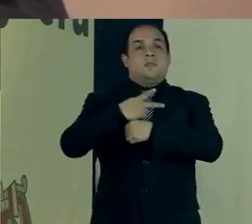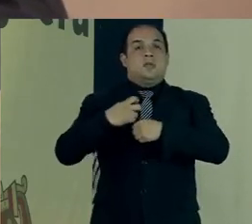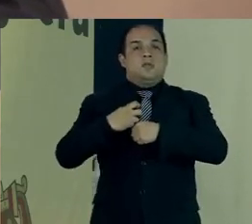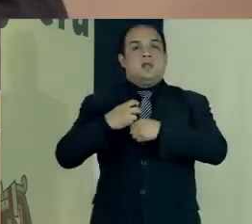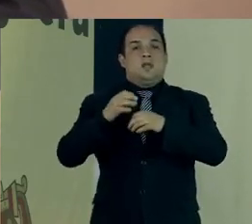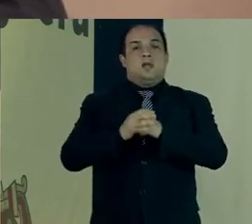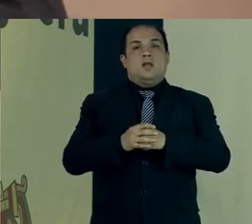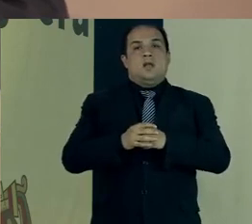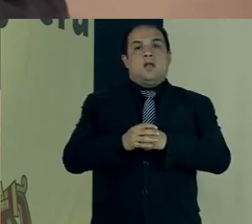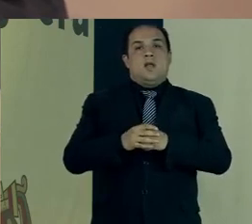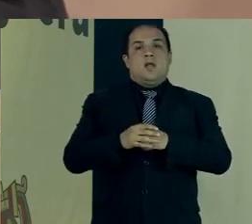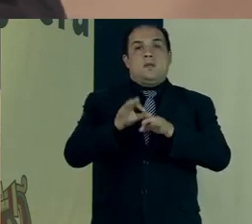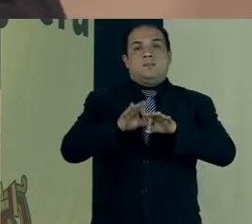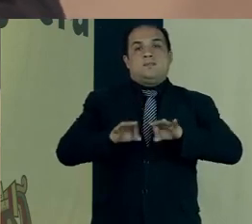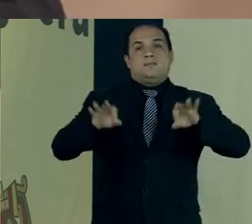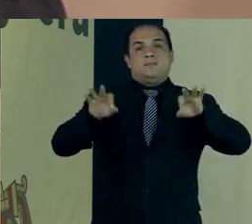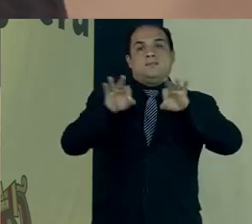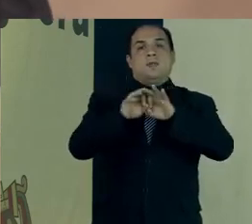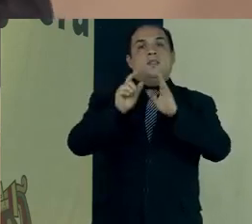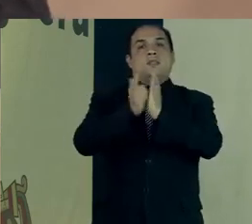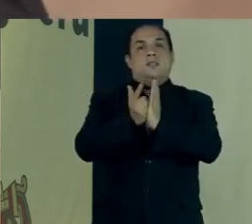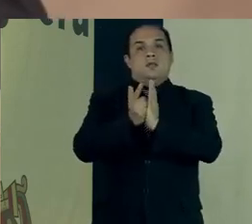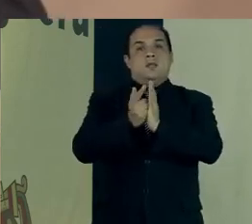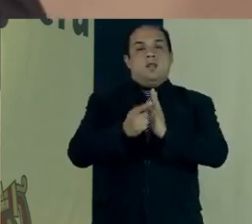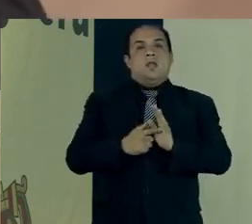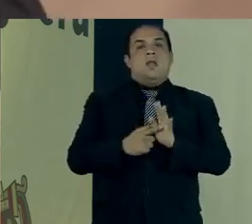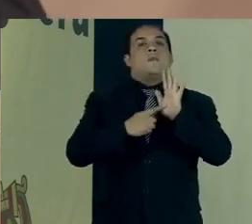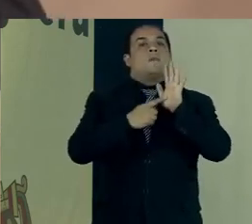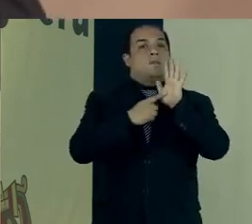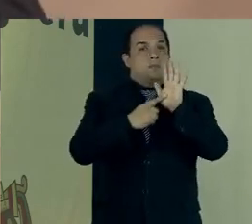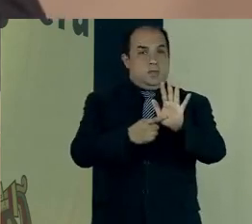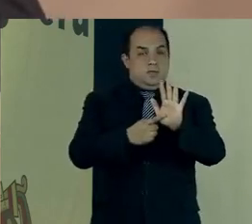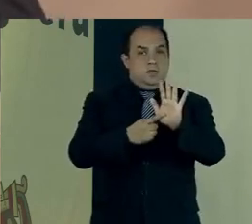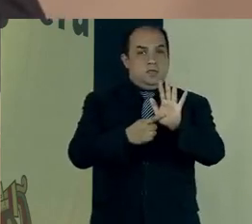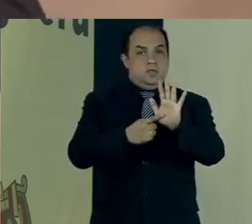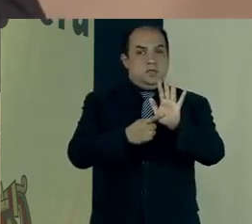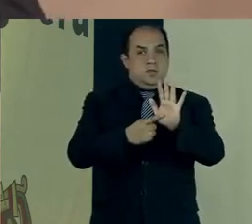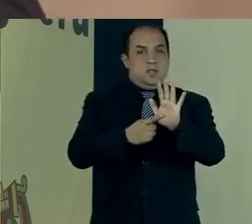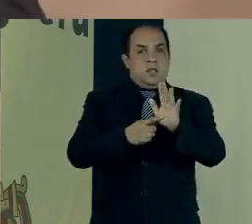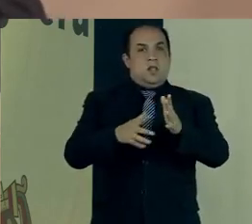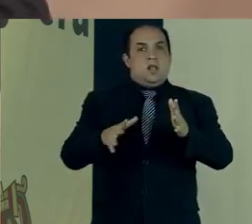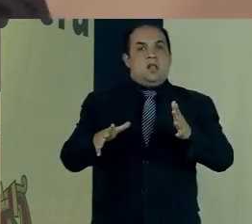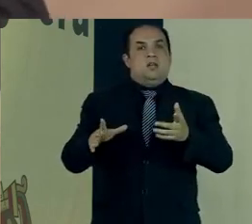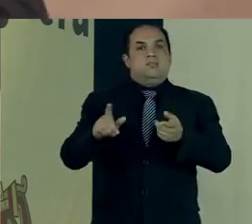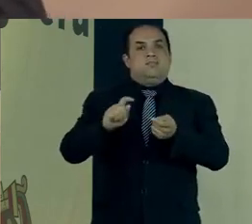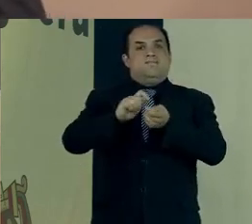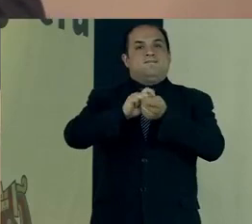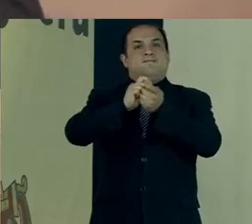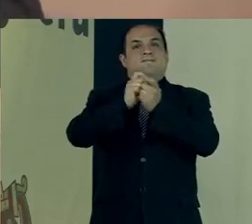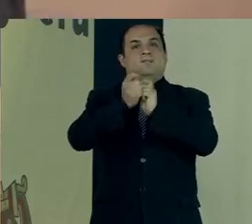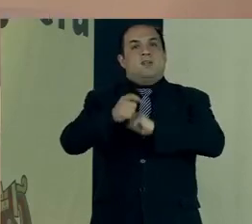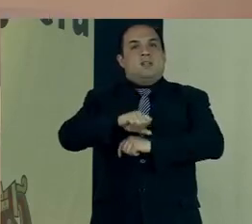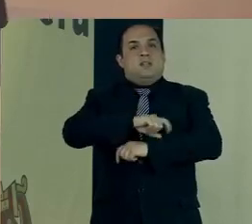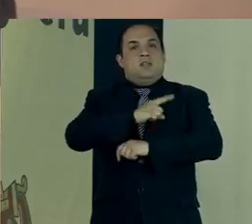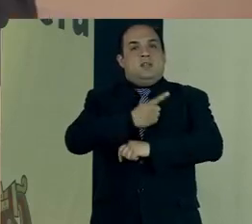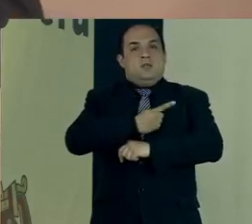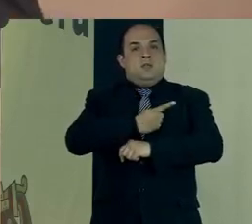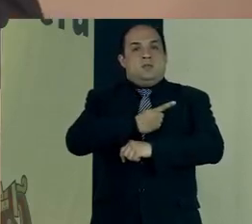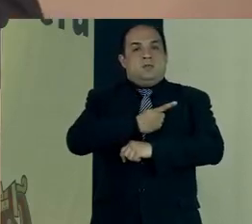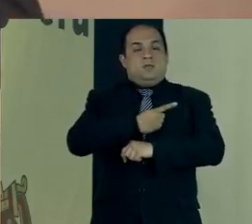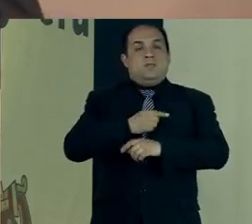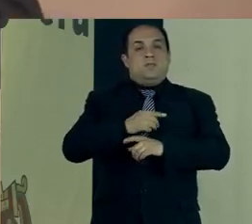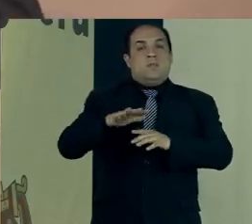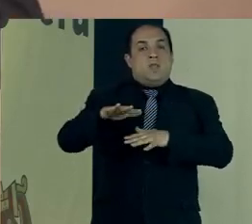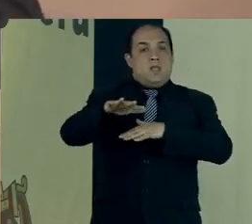pertinente obra que es muy ilustrativa de los grandes transformaciones de salud y su nicho